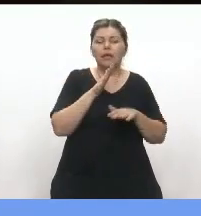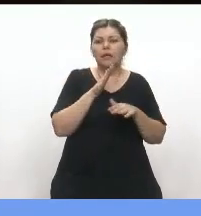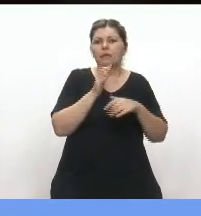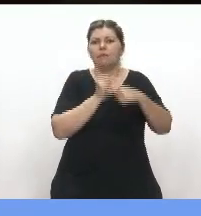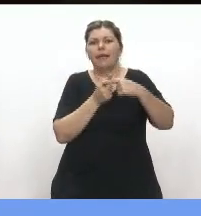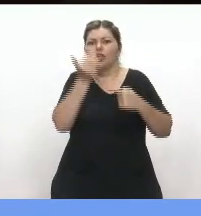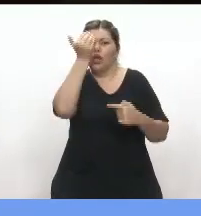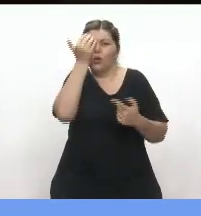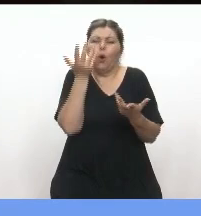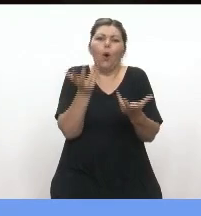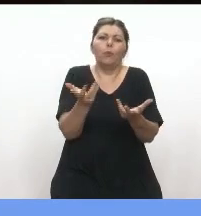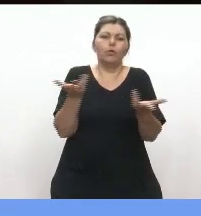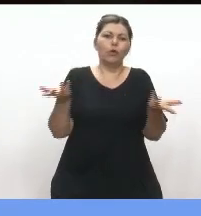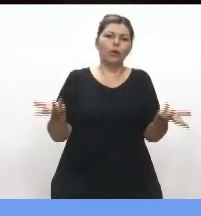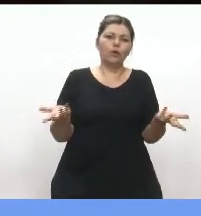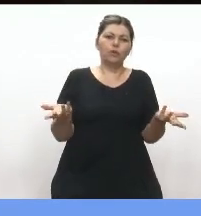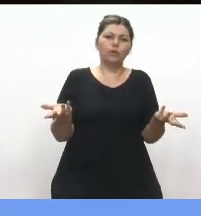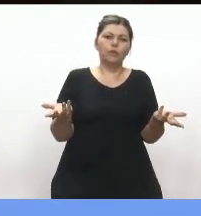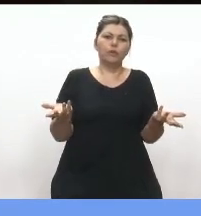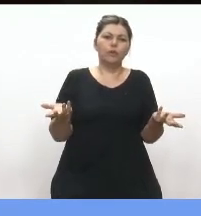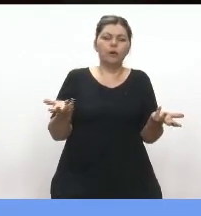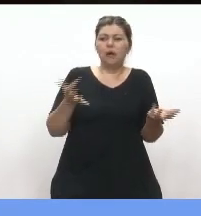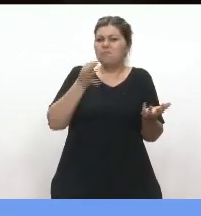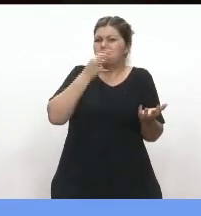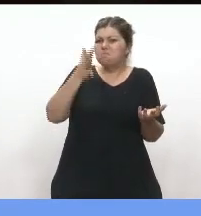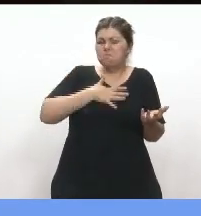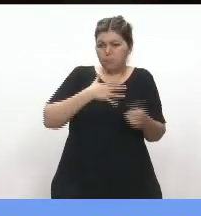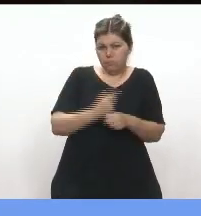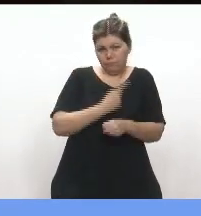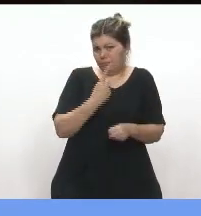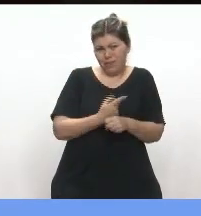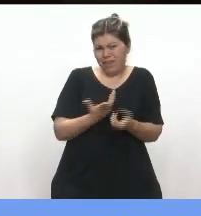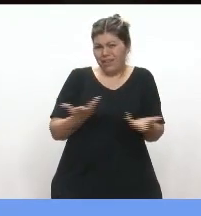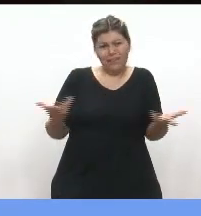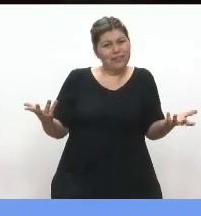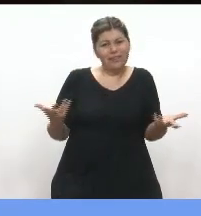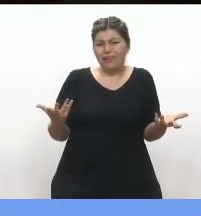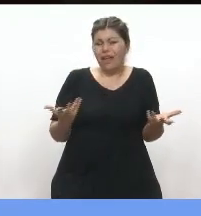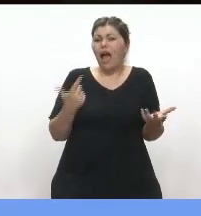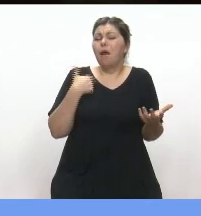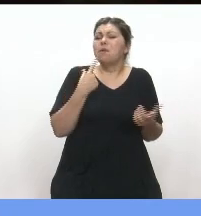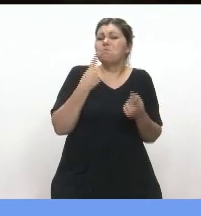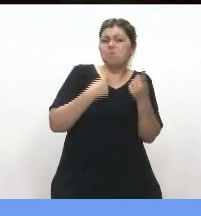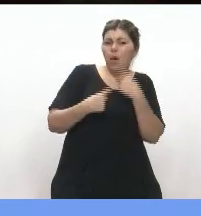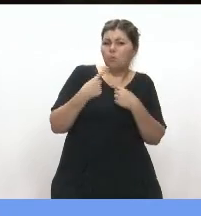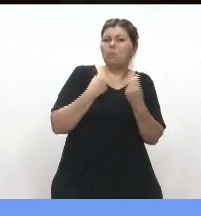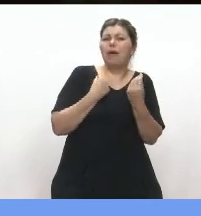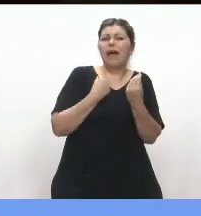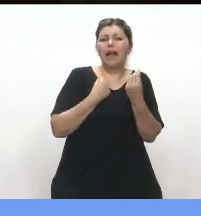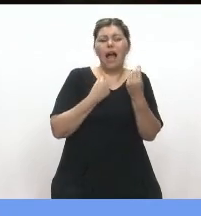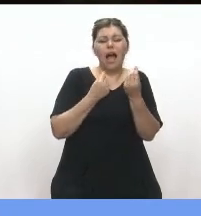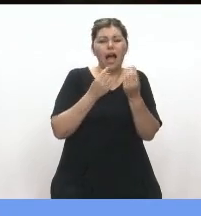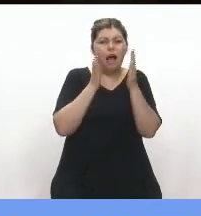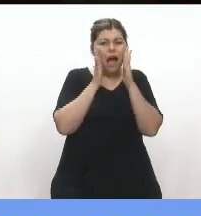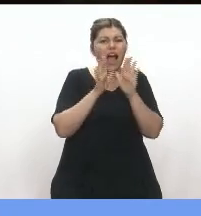Ahora, no se puede hacer lo que se quiere. Mira, le digo sinceramente, a mí me consultaron para tratar leyes en este momento